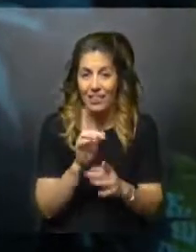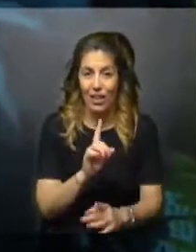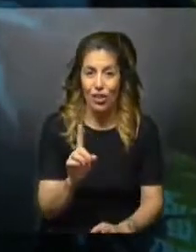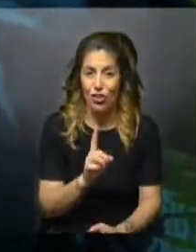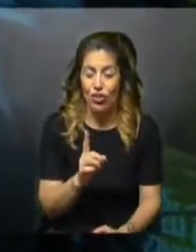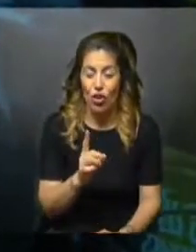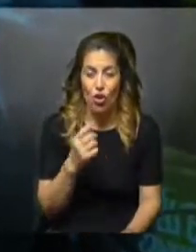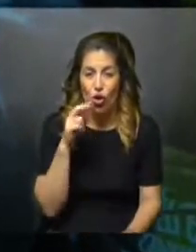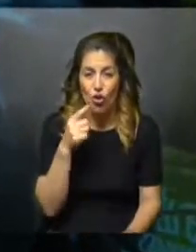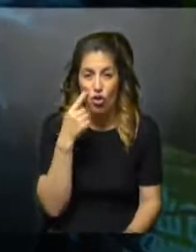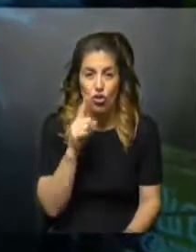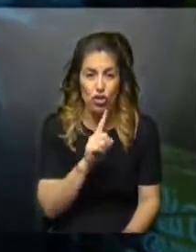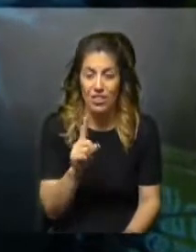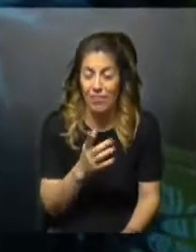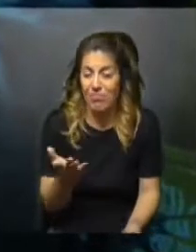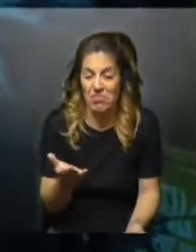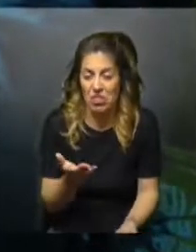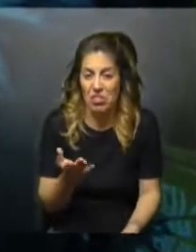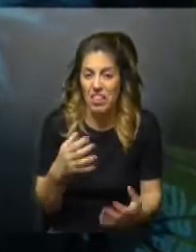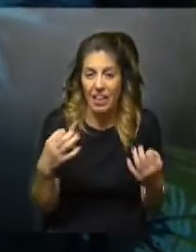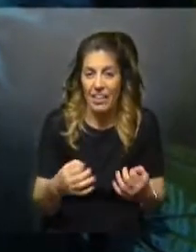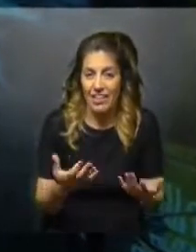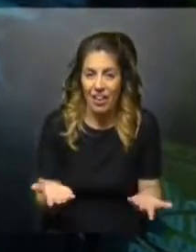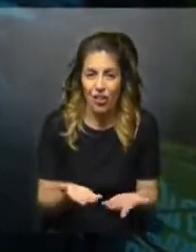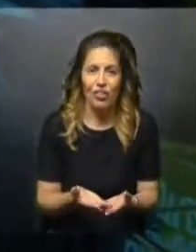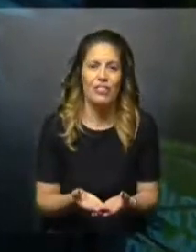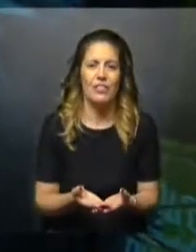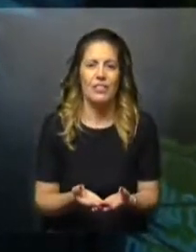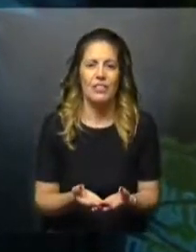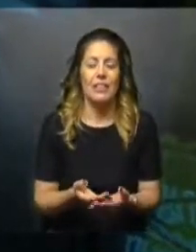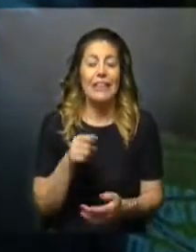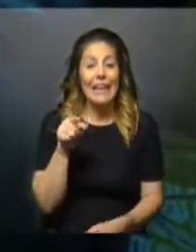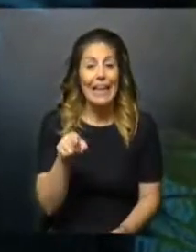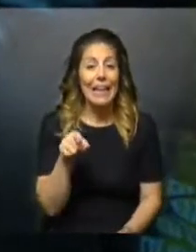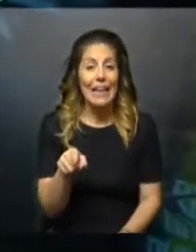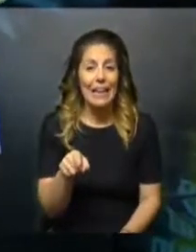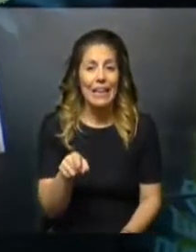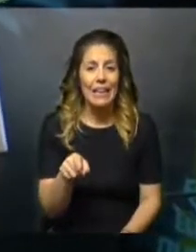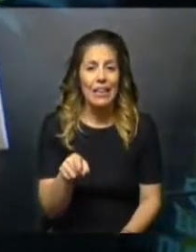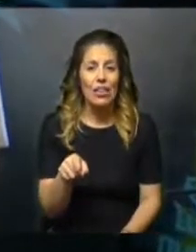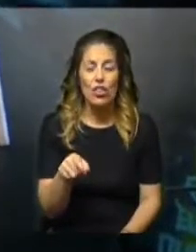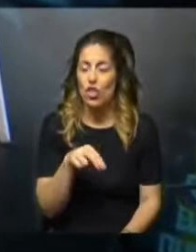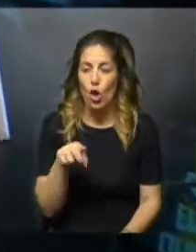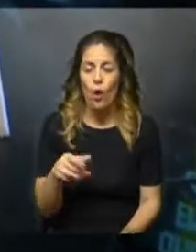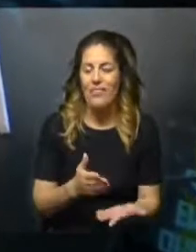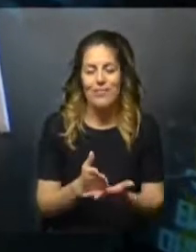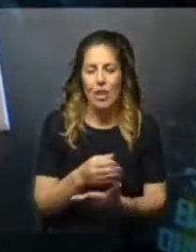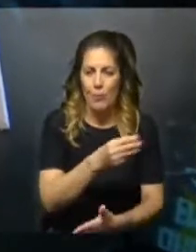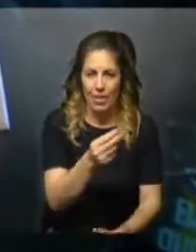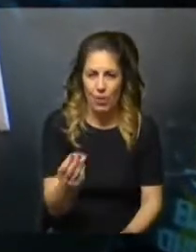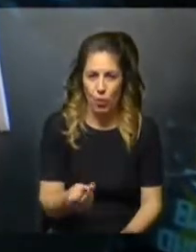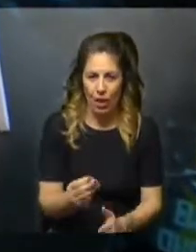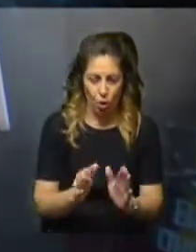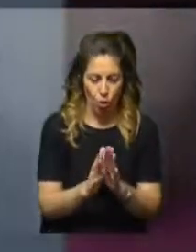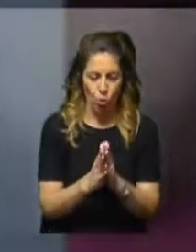estaba como mi Rango ahí de realidad este y él como que está Yo igual siempre dibujando siempre con un